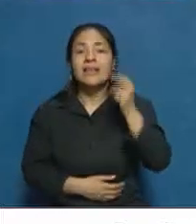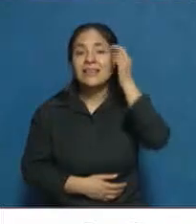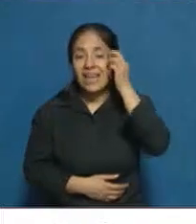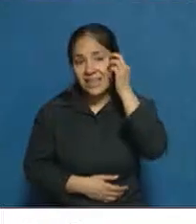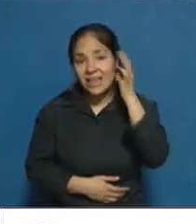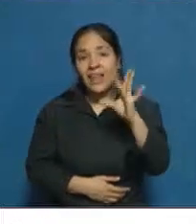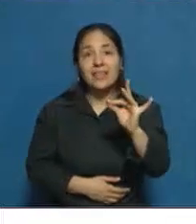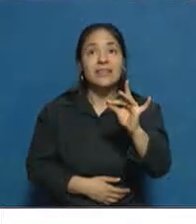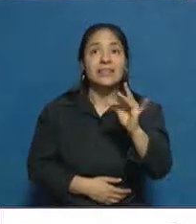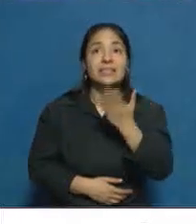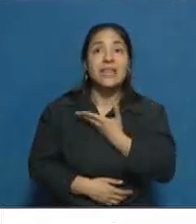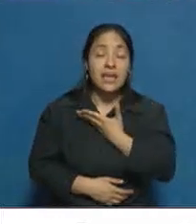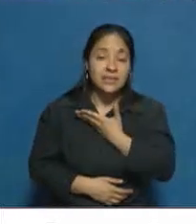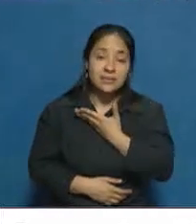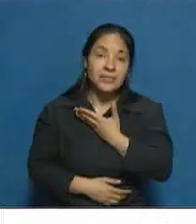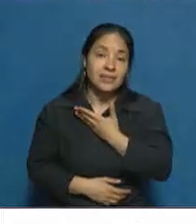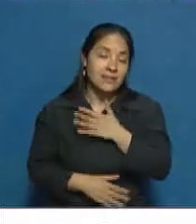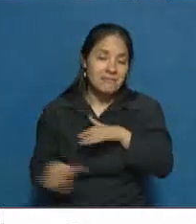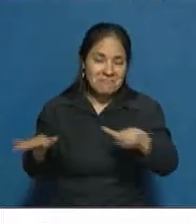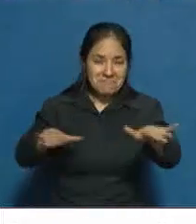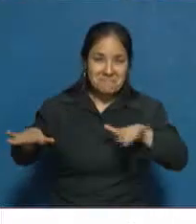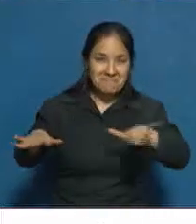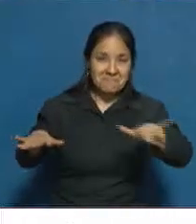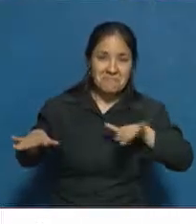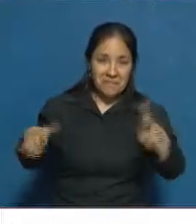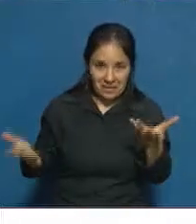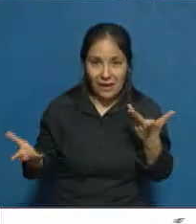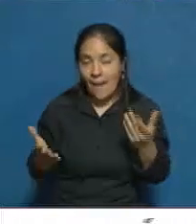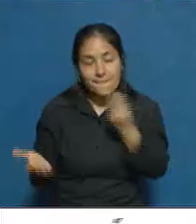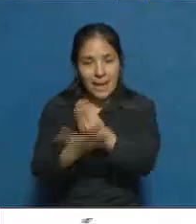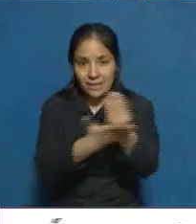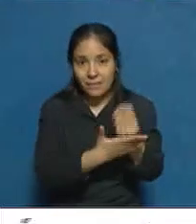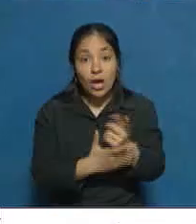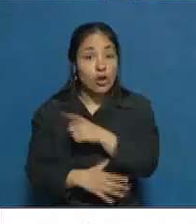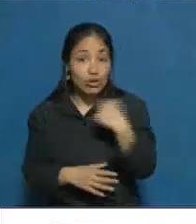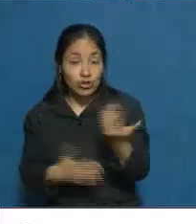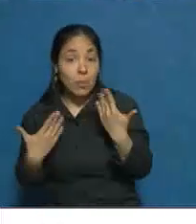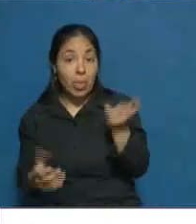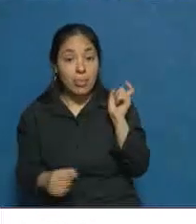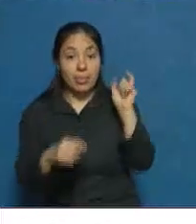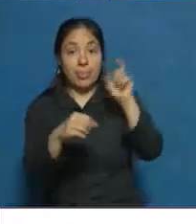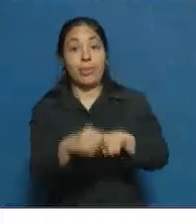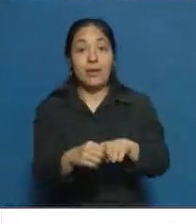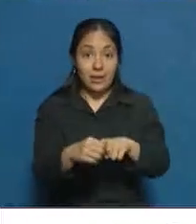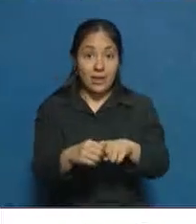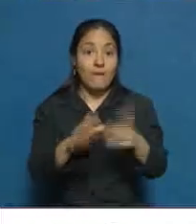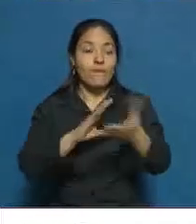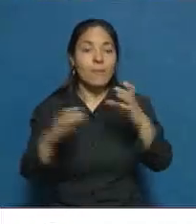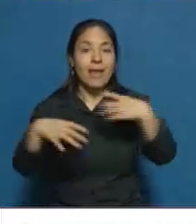mundo. Fíjense ustedes qué interesante. Y nosotros podemos participar vía streaming, que van a tocar